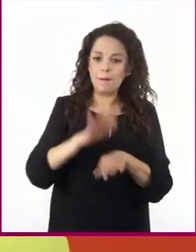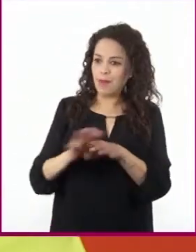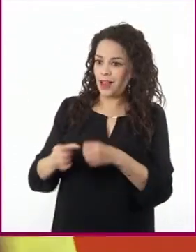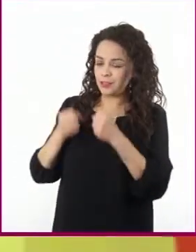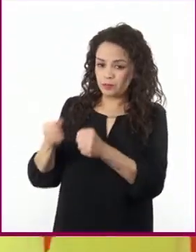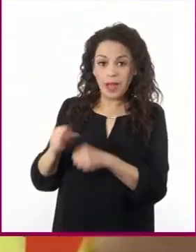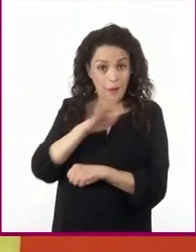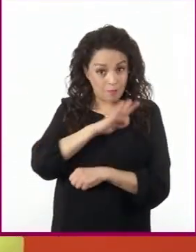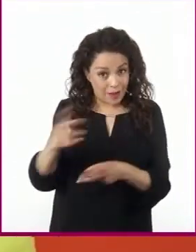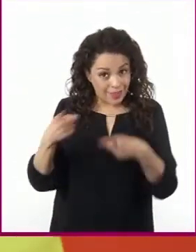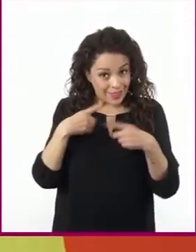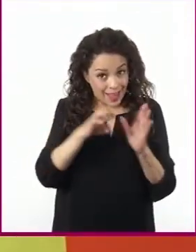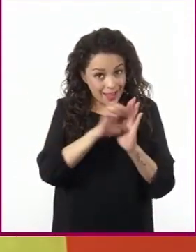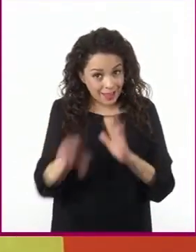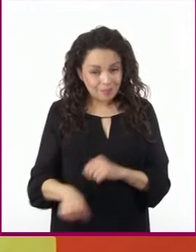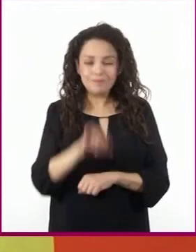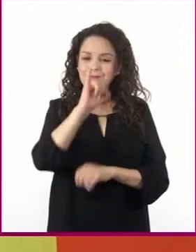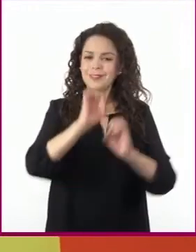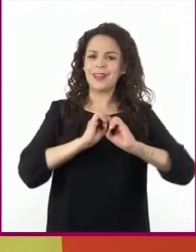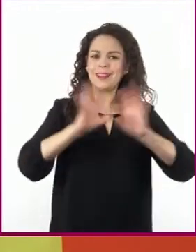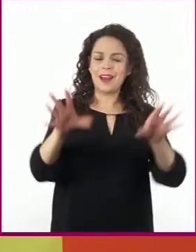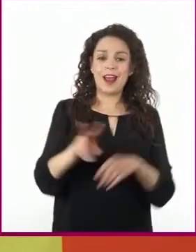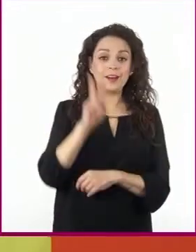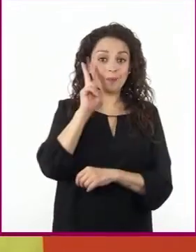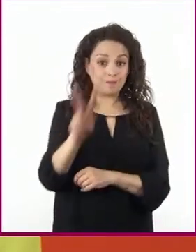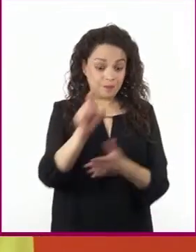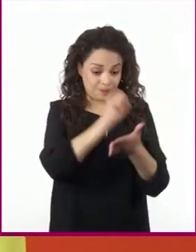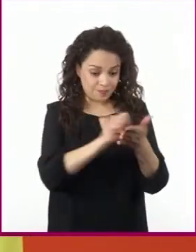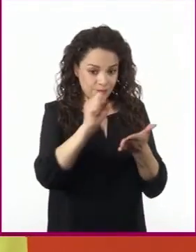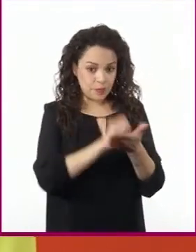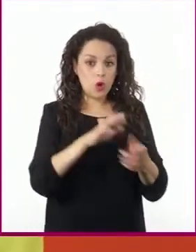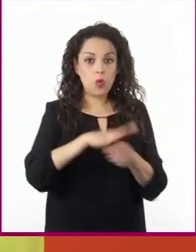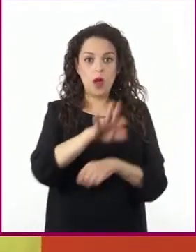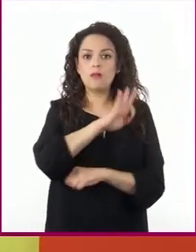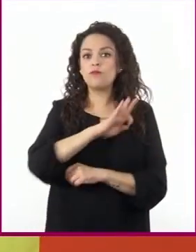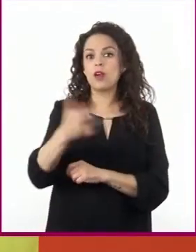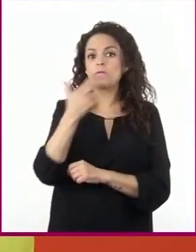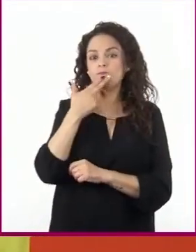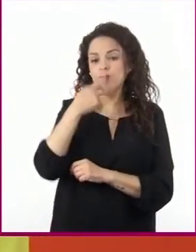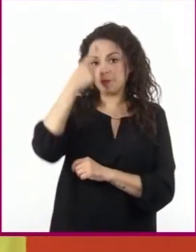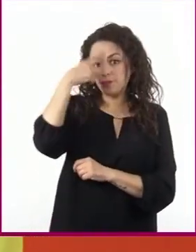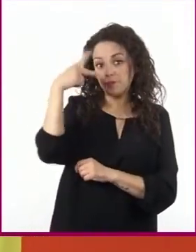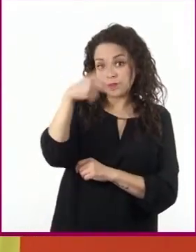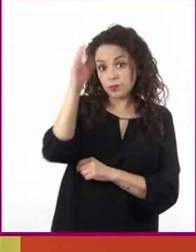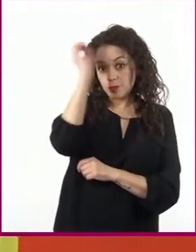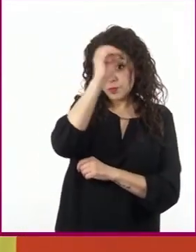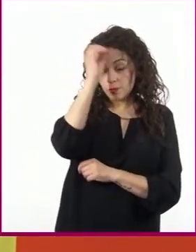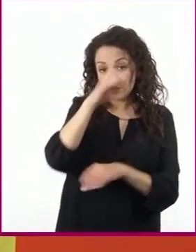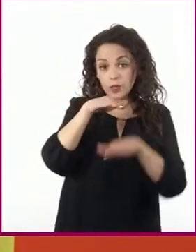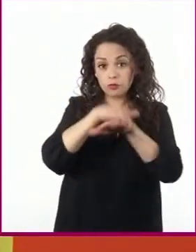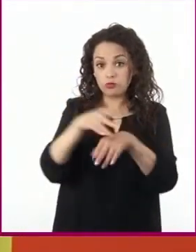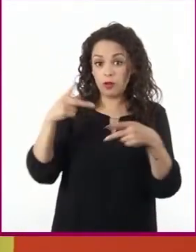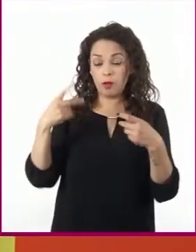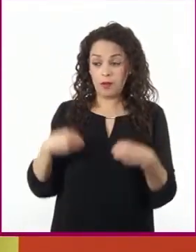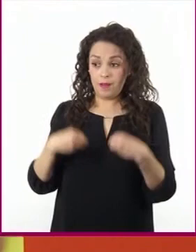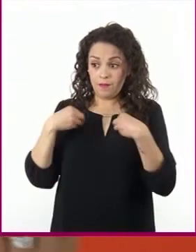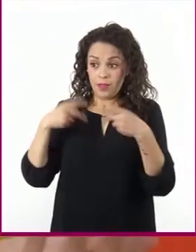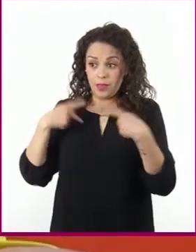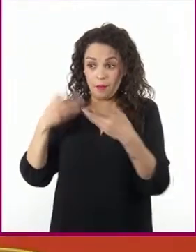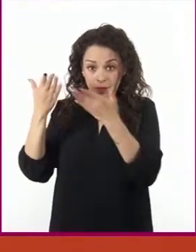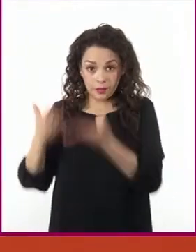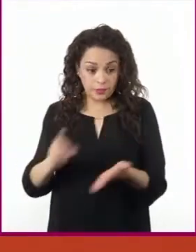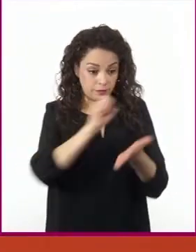ejemplos? Con gusto. Tome nota de cuál podrían utilizar para que su opinión de la biografía de un